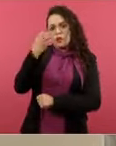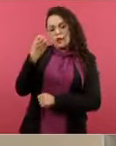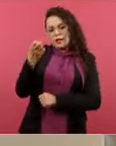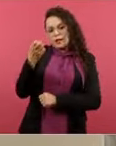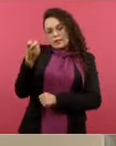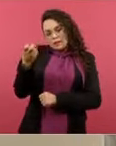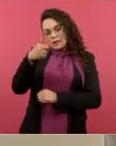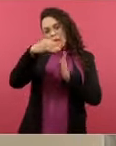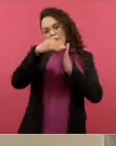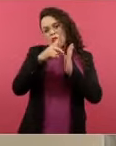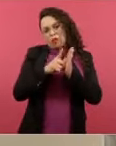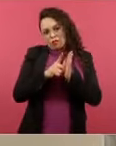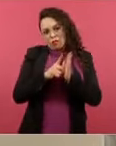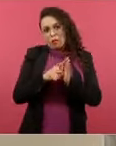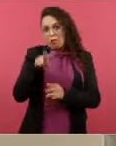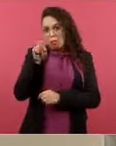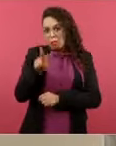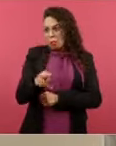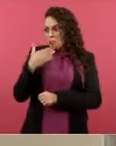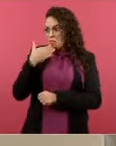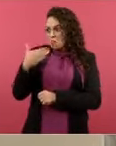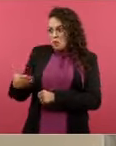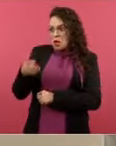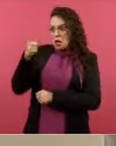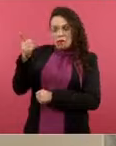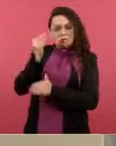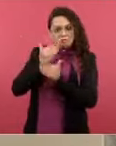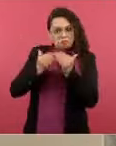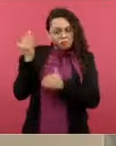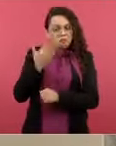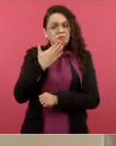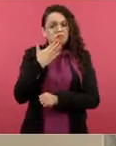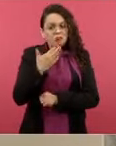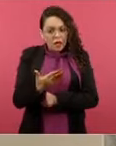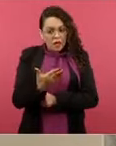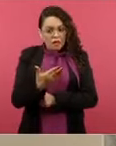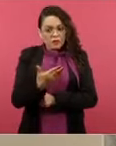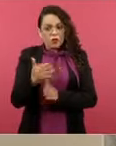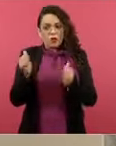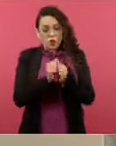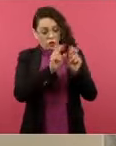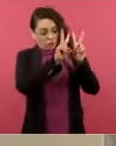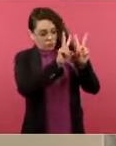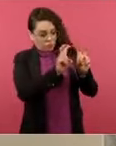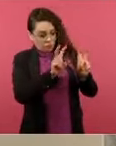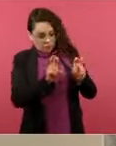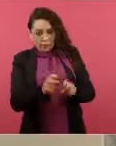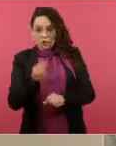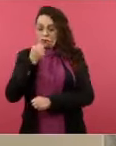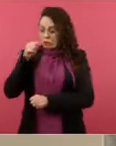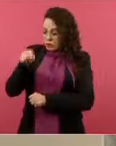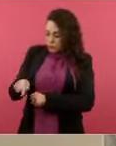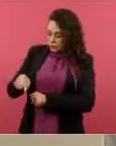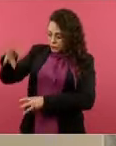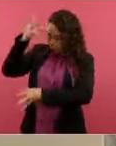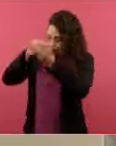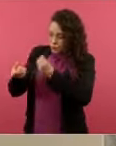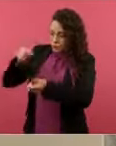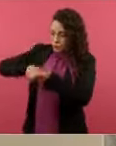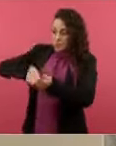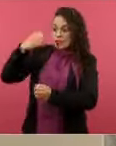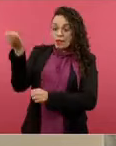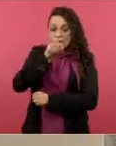un servicio a la comunidad de manera aislada, sino vincular con el currículum y con los aprendizajes de las escuelas para que